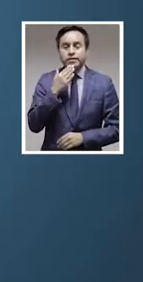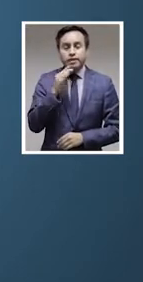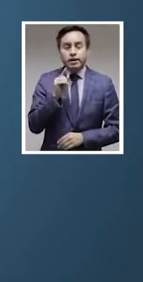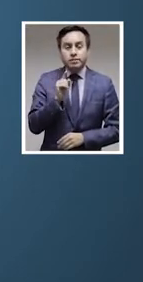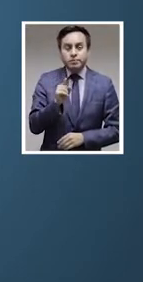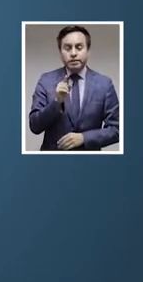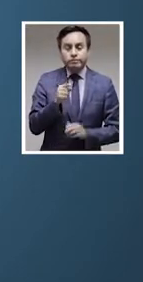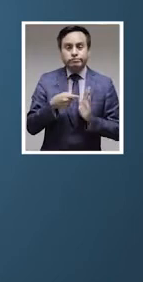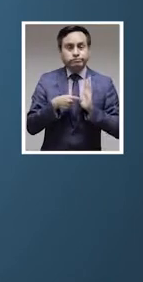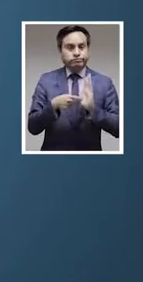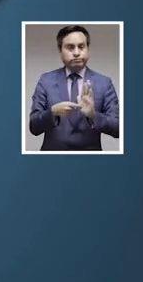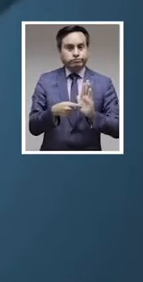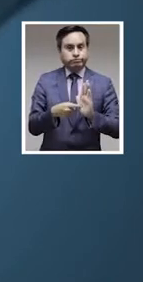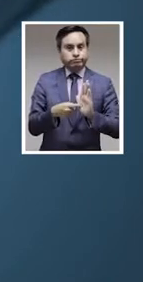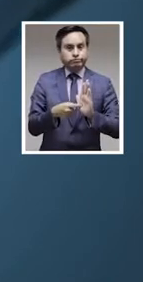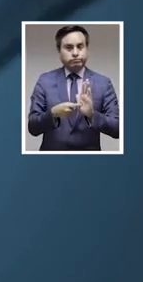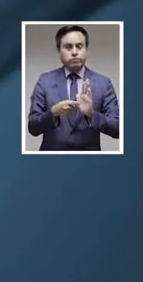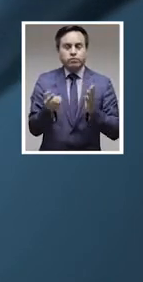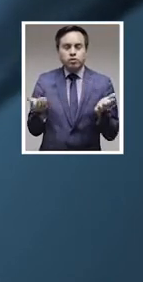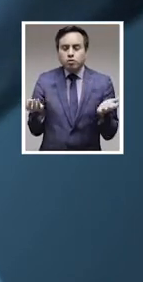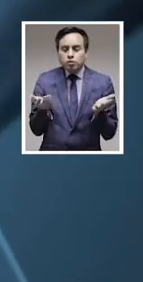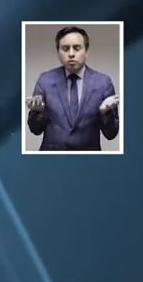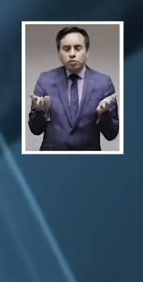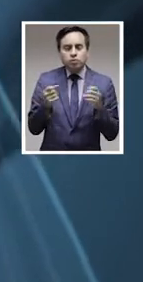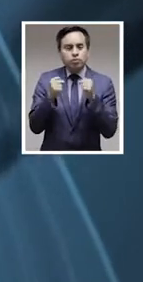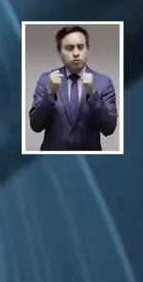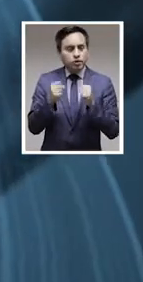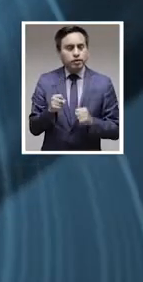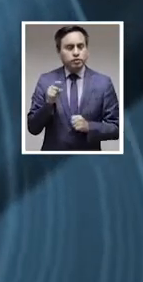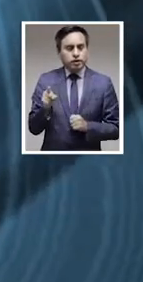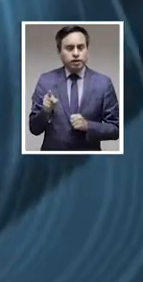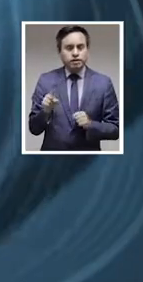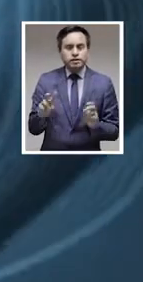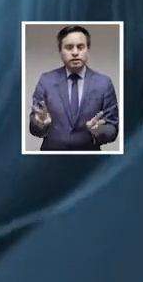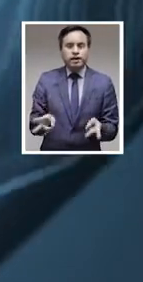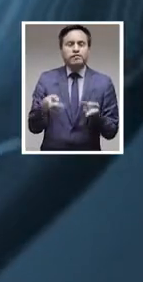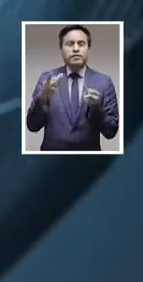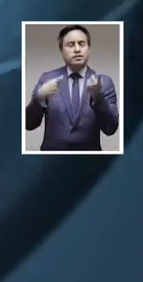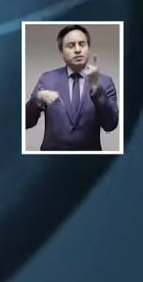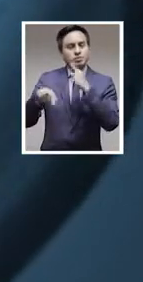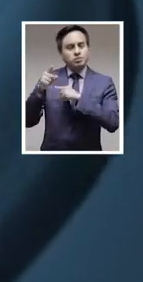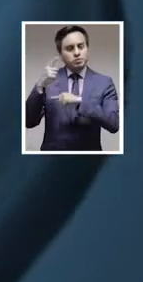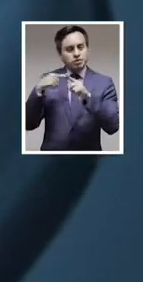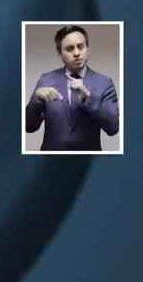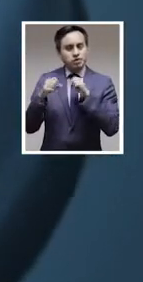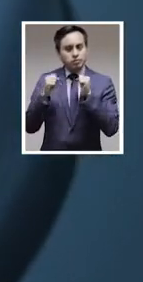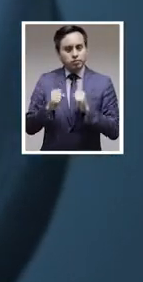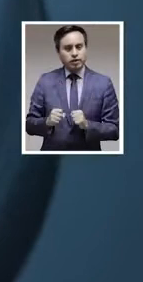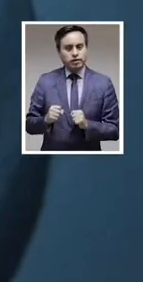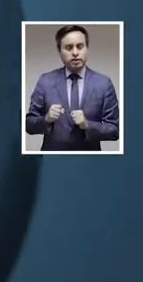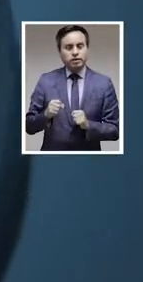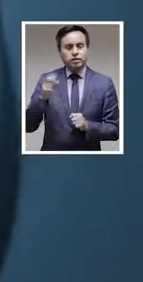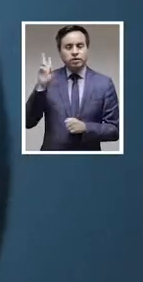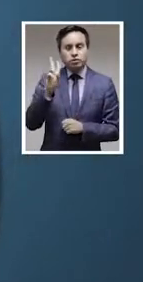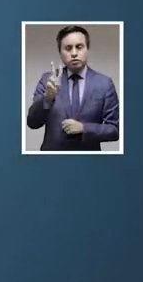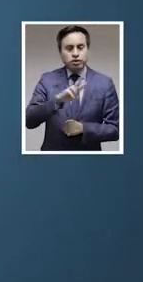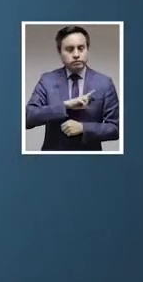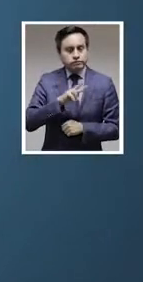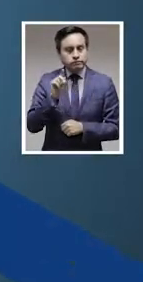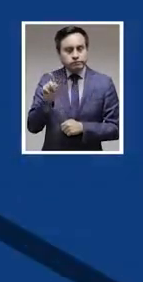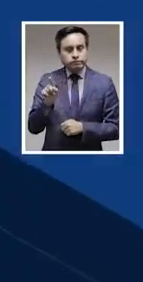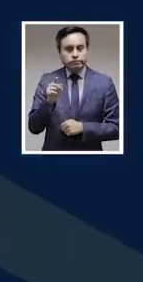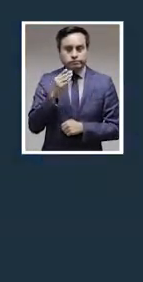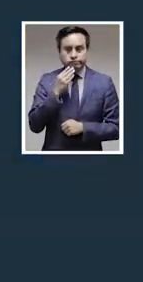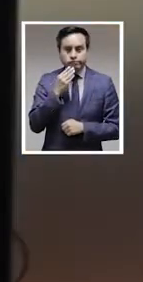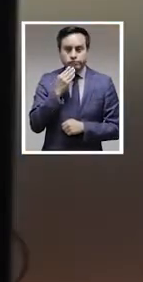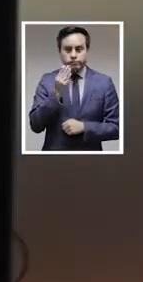bastante representativo de cómo se puede salvar la historia en el caso de los trolley, y